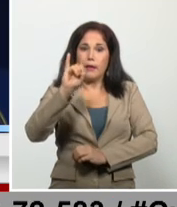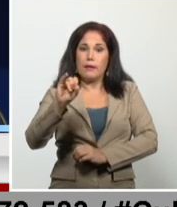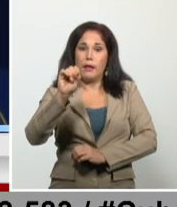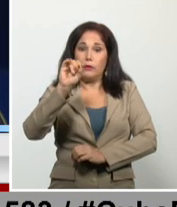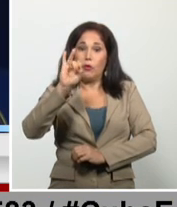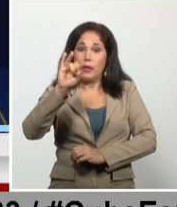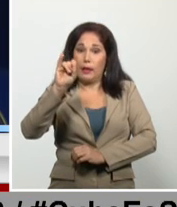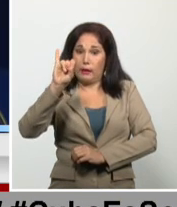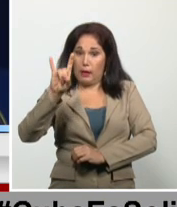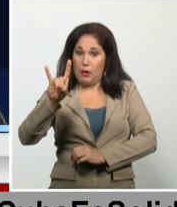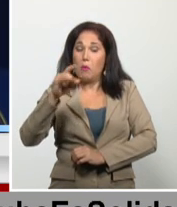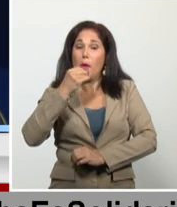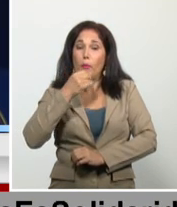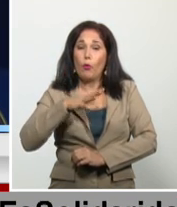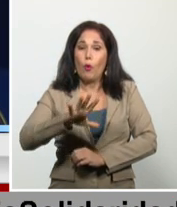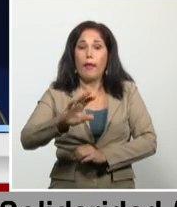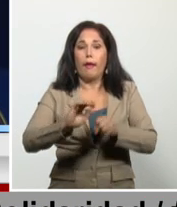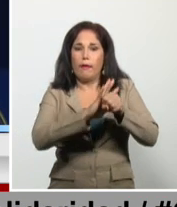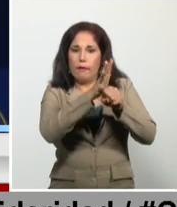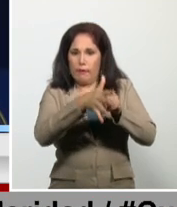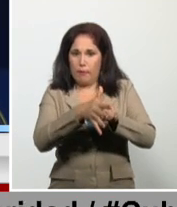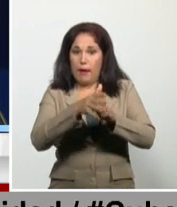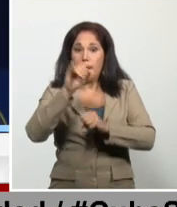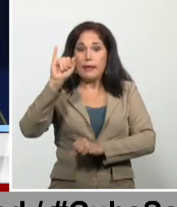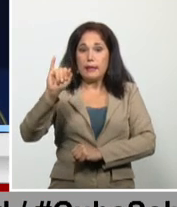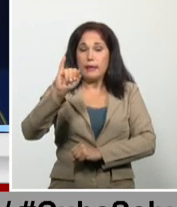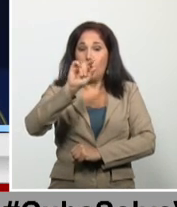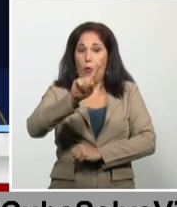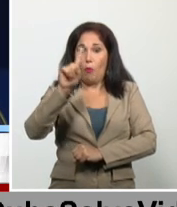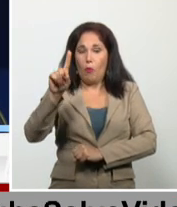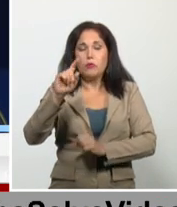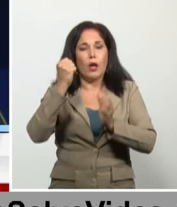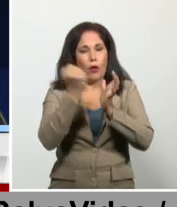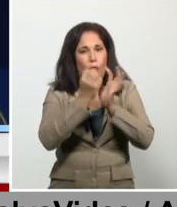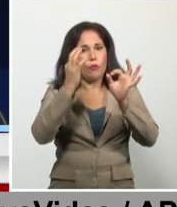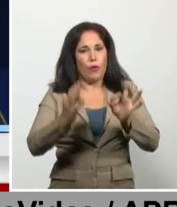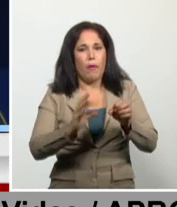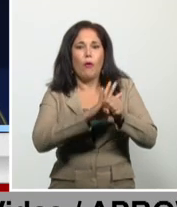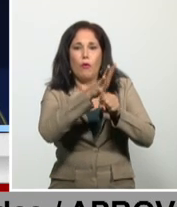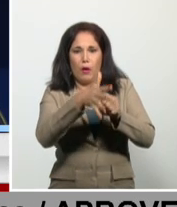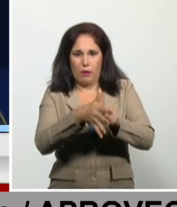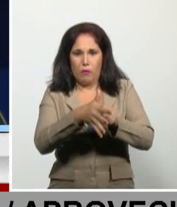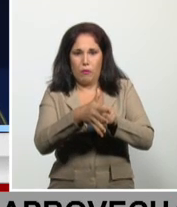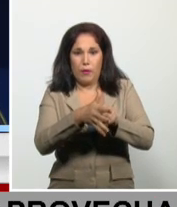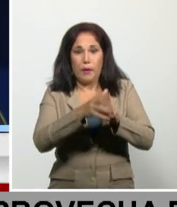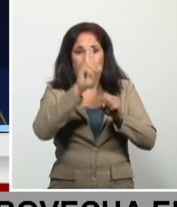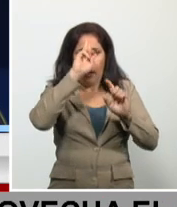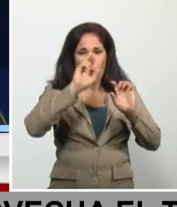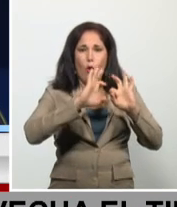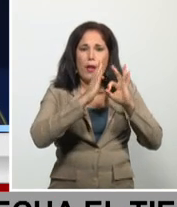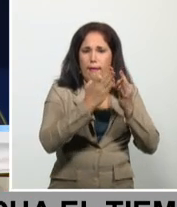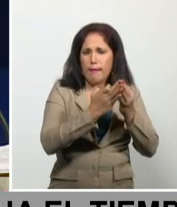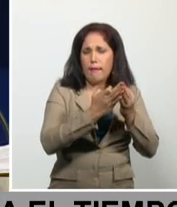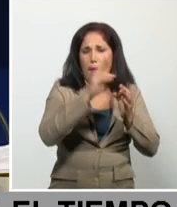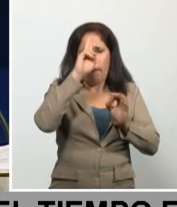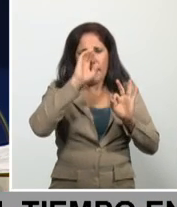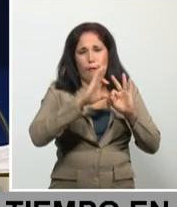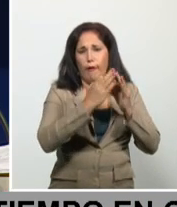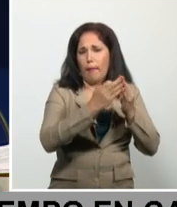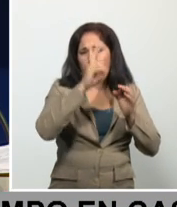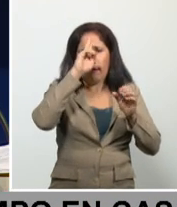1.669 que son sospechosos y 611 confirmados. Y en la atención primaria de salud se vigilan